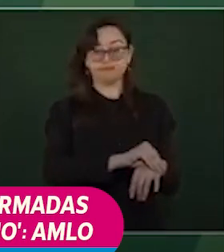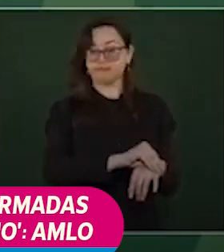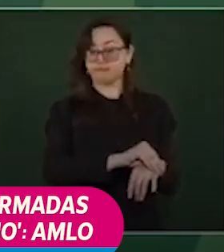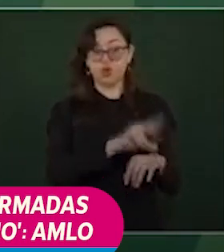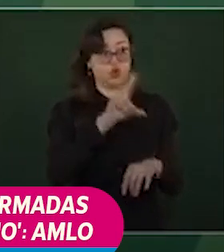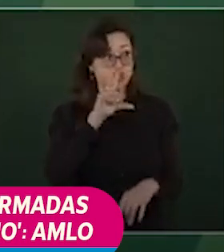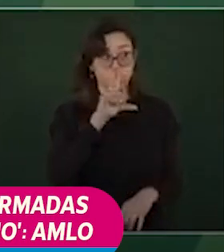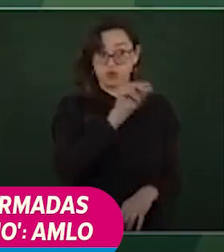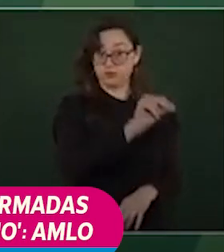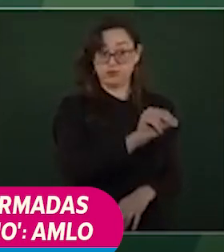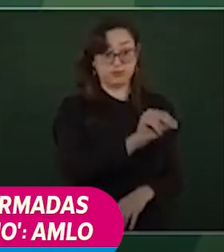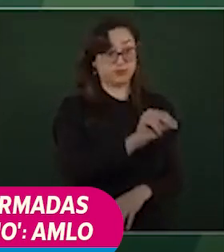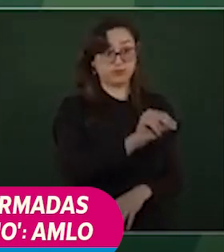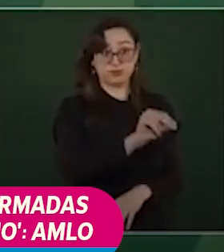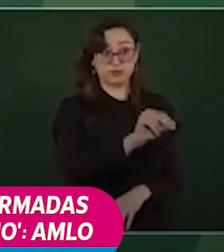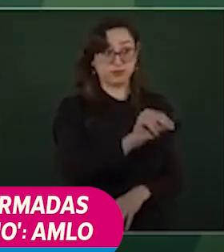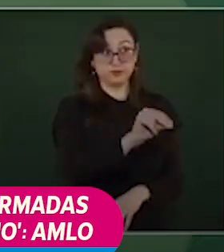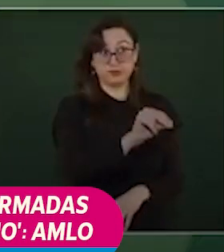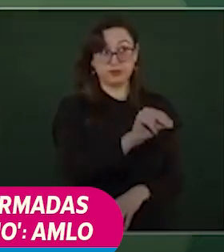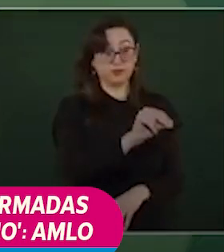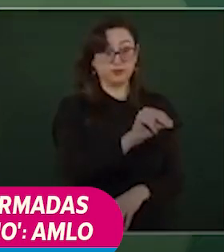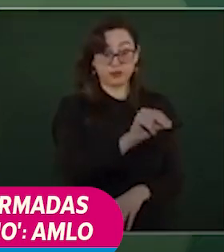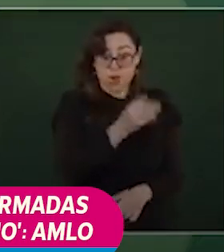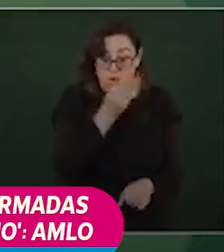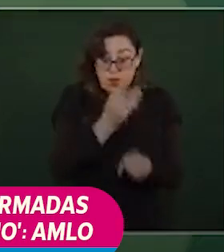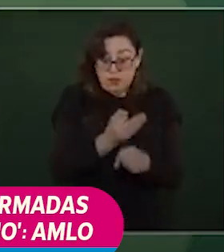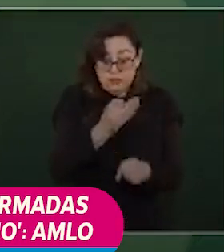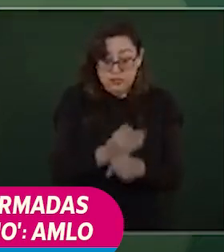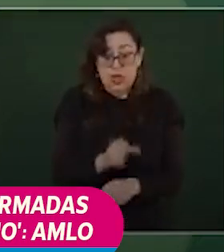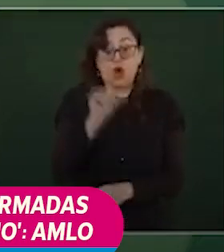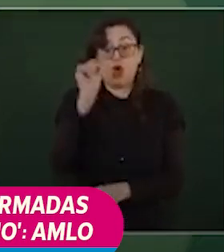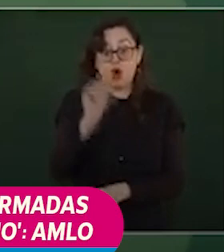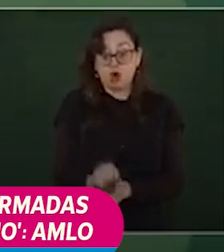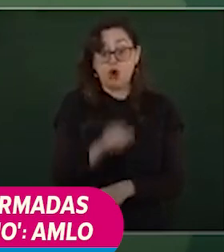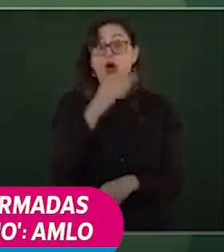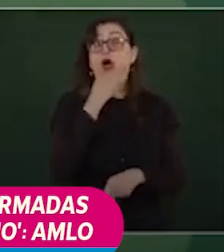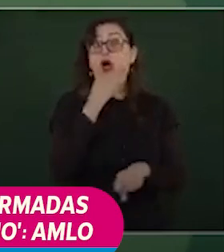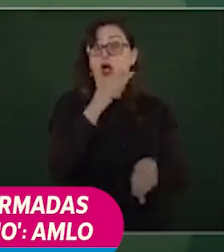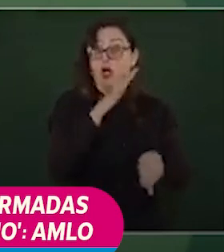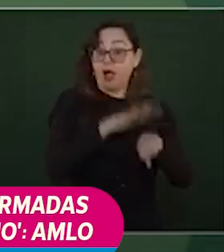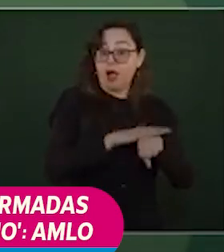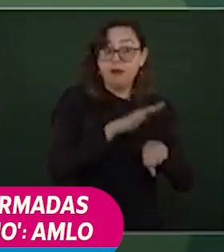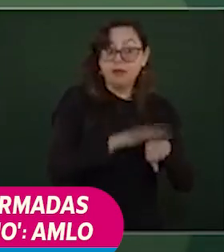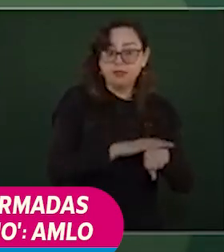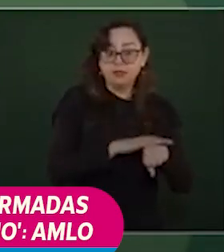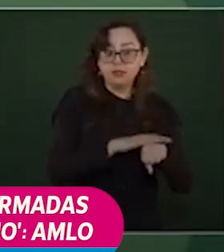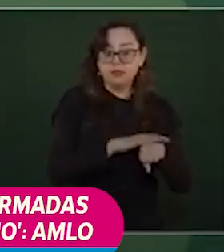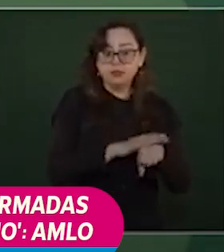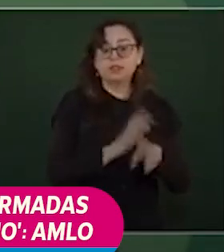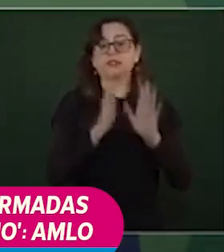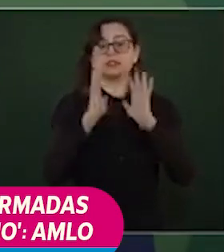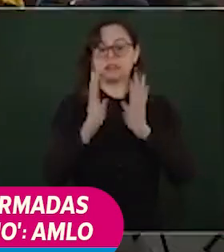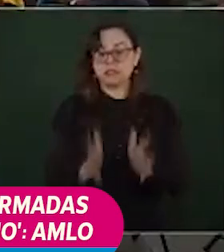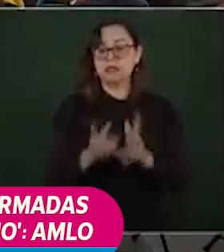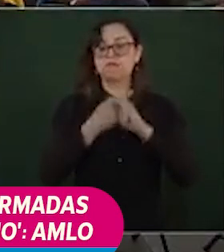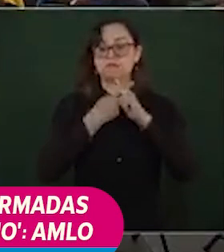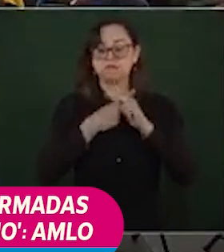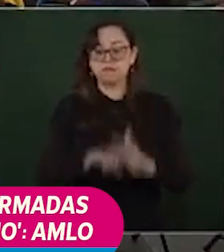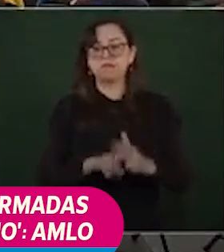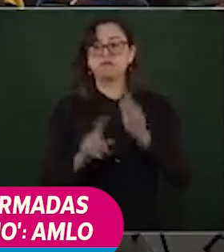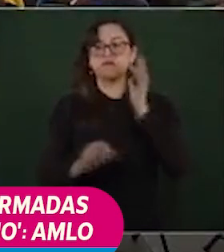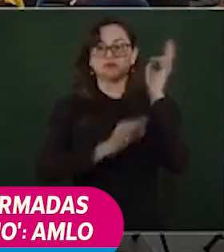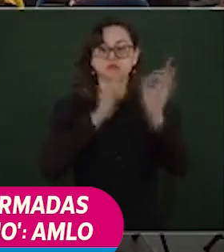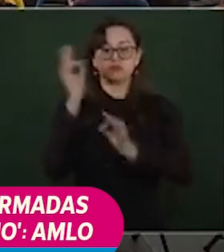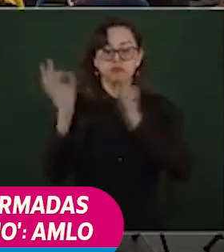y desde hoy vamos a iniciar una campaña de información